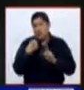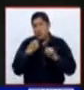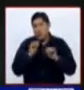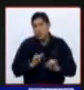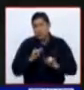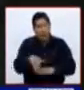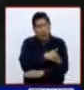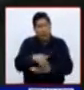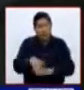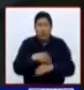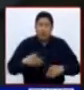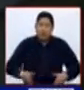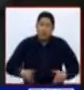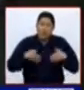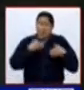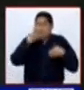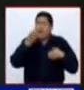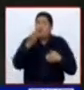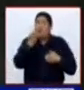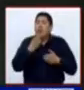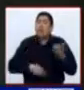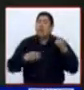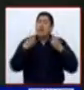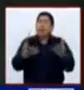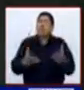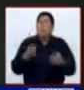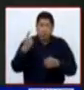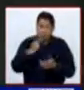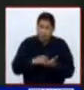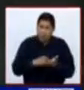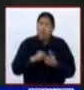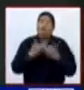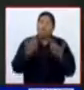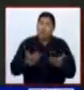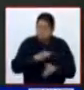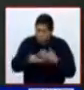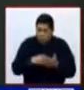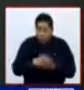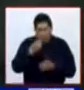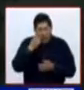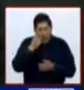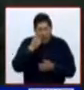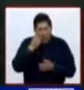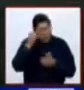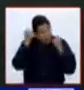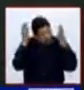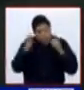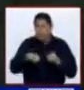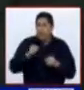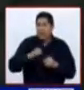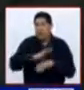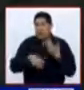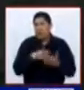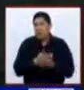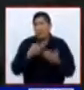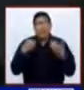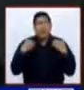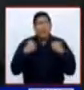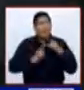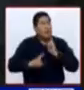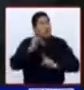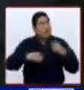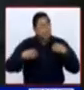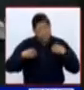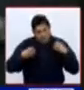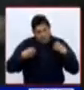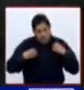calle. Trazadas, comida, ¿qué otra cosa se les está entregando? ¿Solamente esto alcanzará para todos? Esperemos que sí alcance para todos. Tenemos algo de